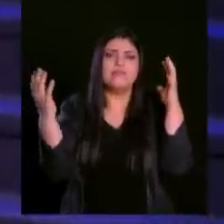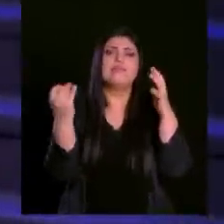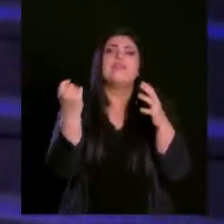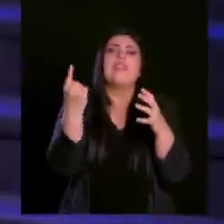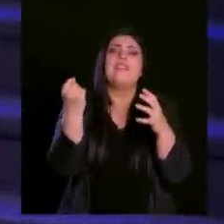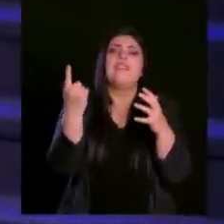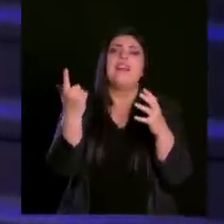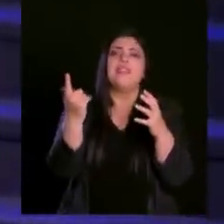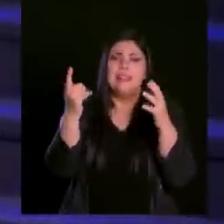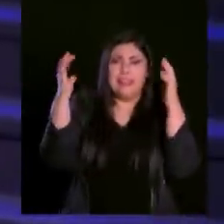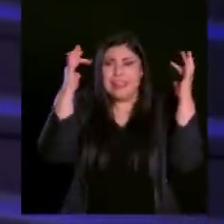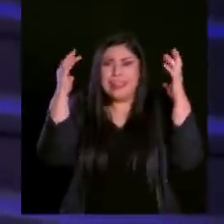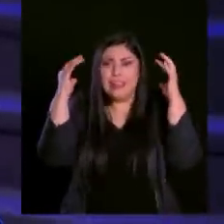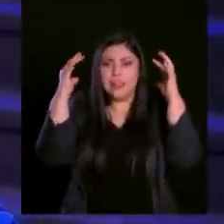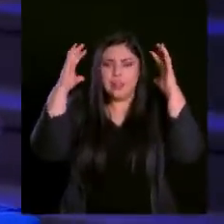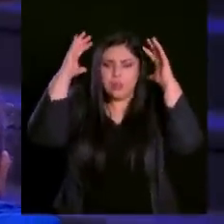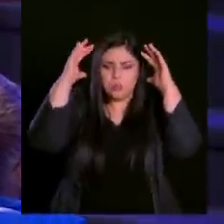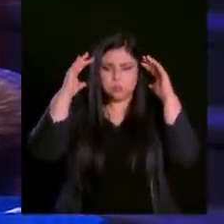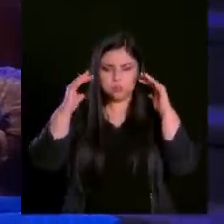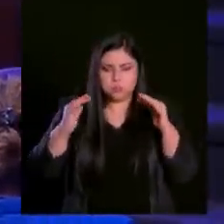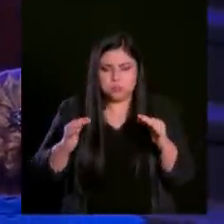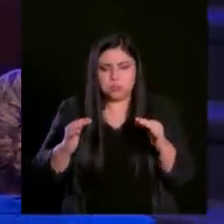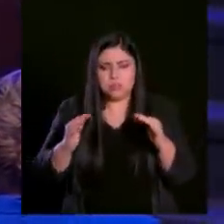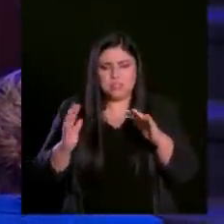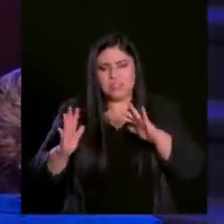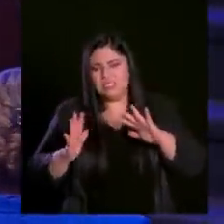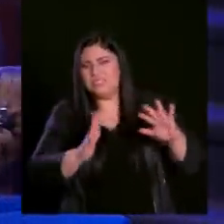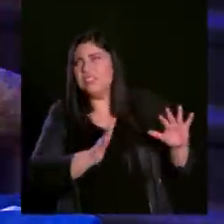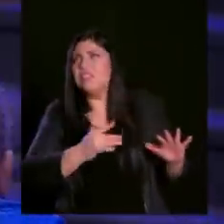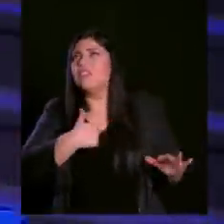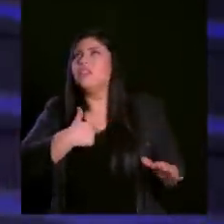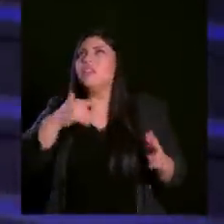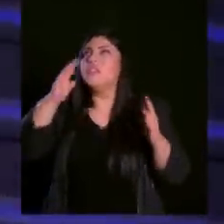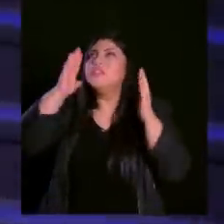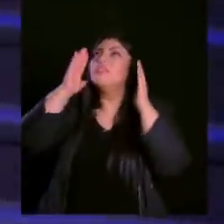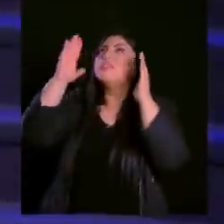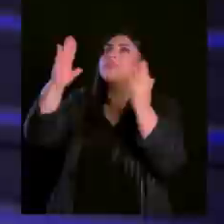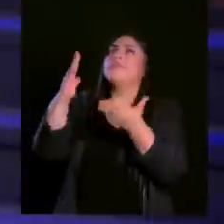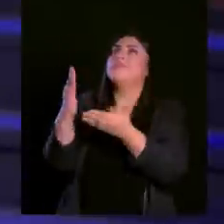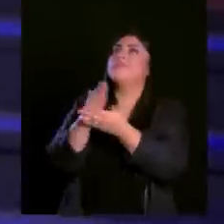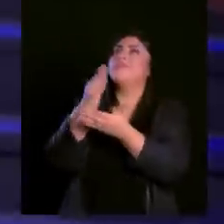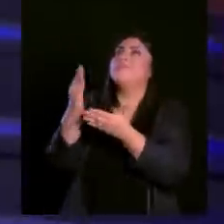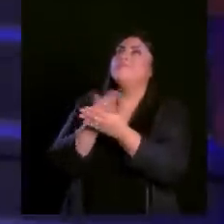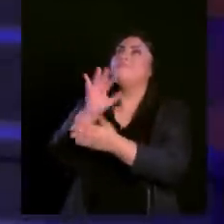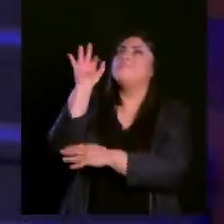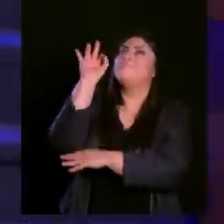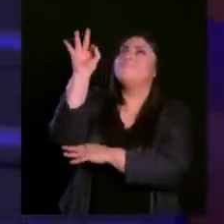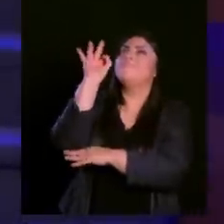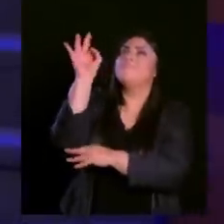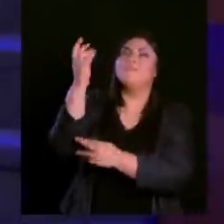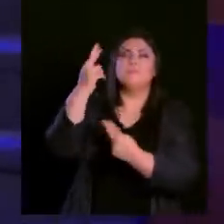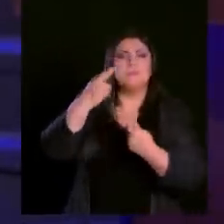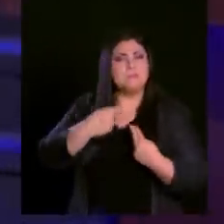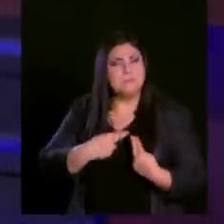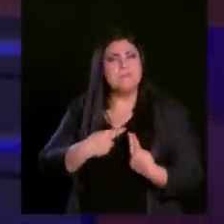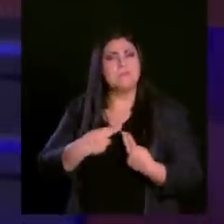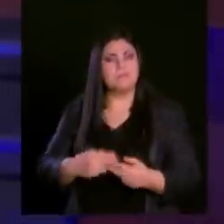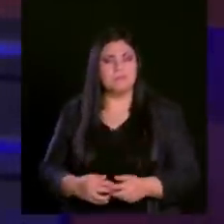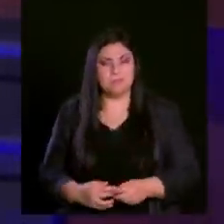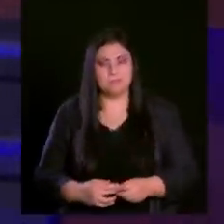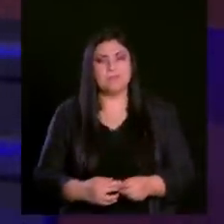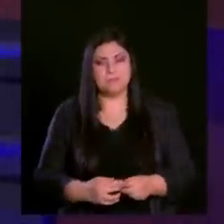su espíritu a entender que puede hacer el reino para que mañana sea diferente al viernes que te tocó vivir algo tan